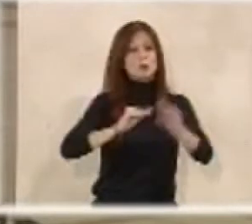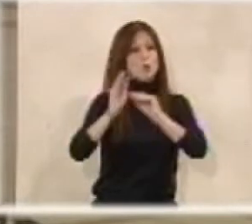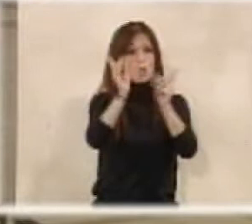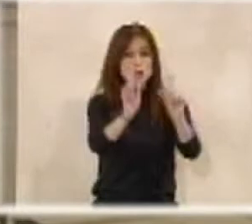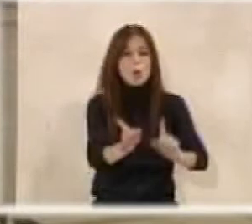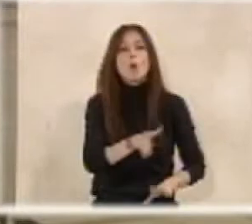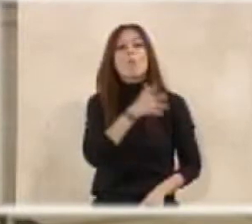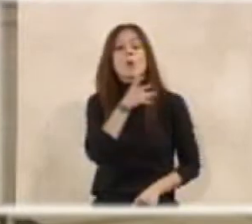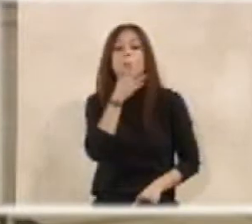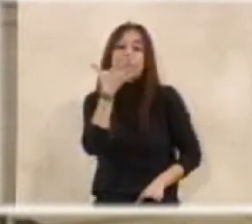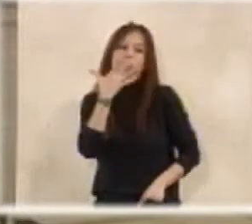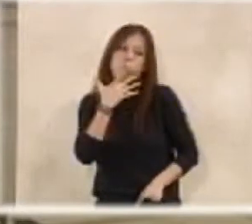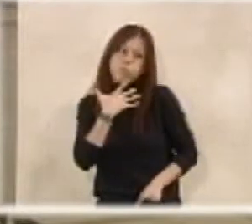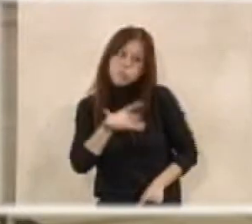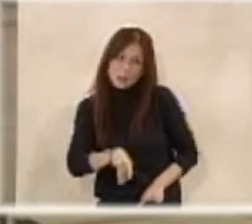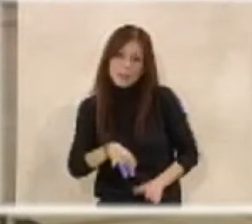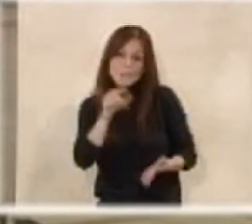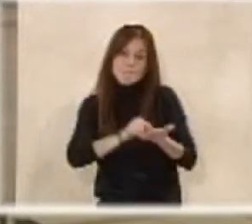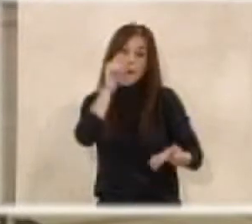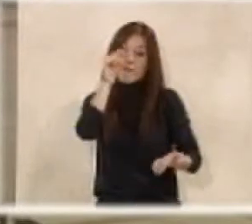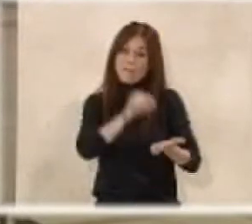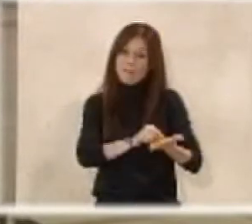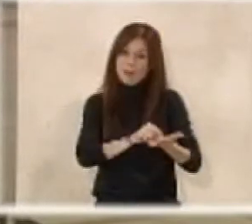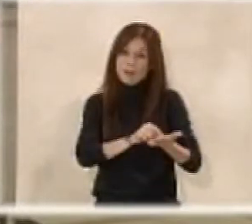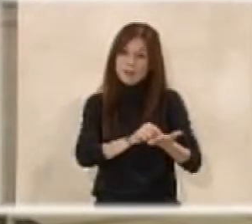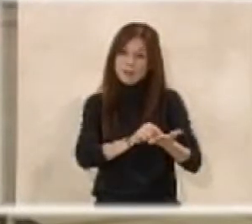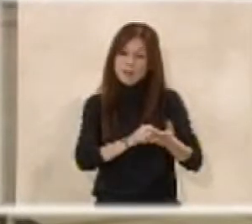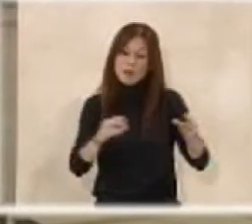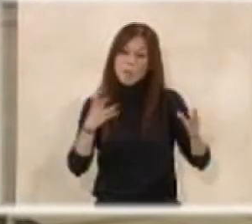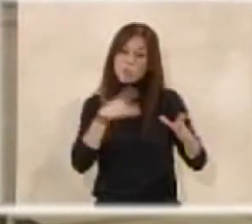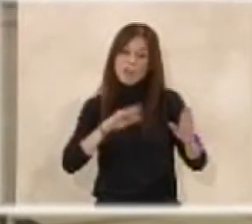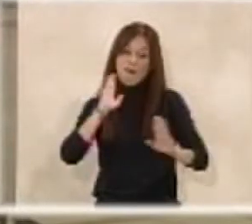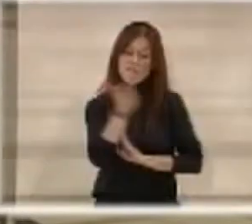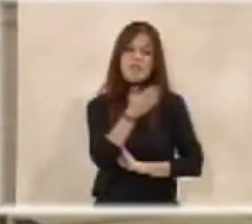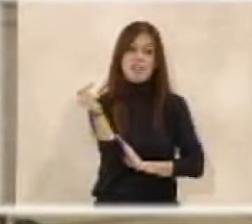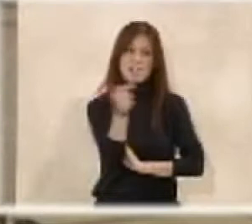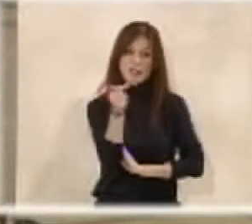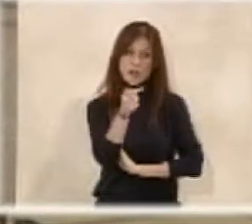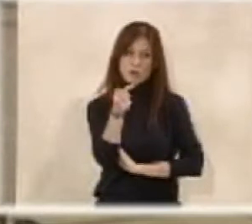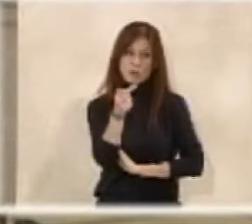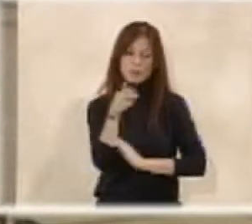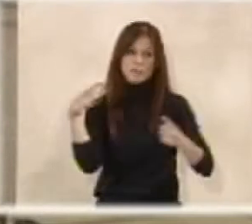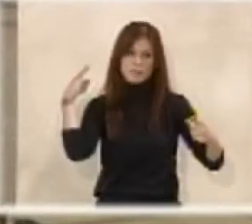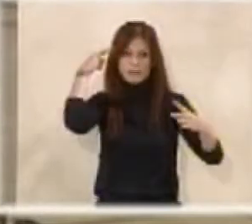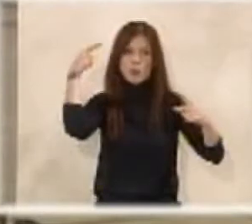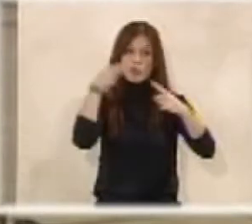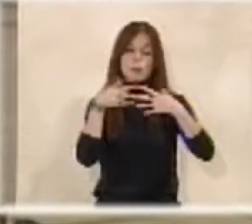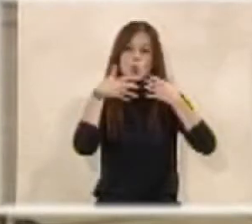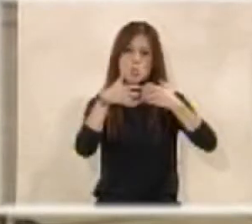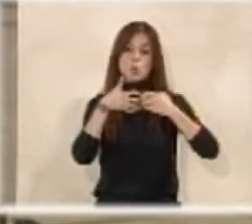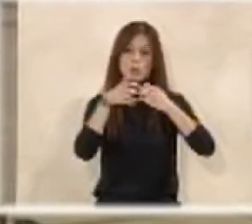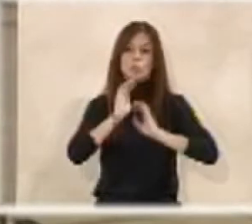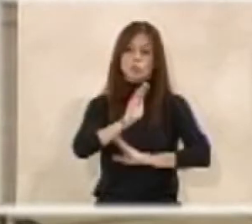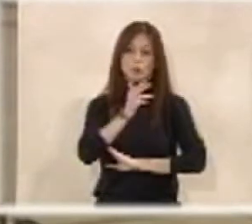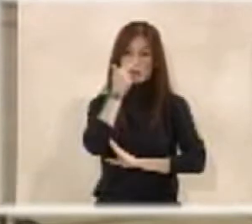todavía, es porque a lo mejor la inmediatez hubiera sido contraproducente en la lucha de los intereses que vosotros